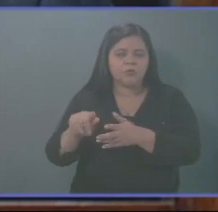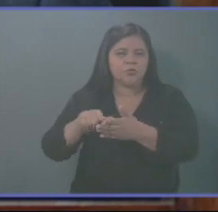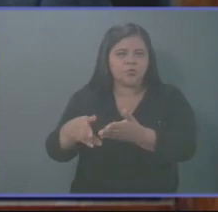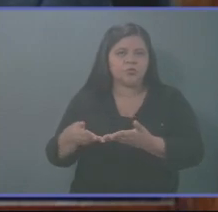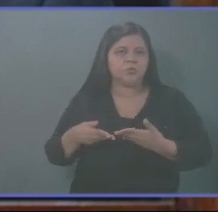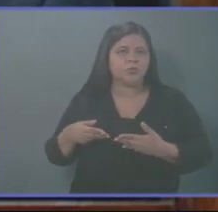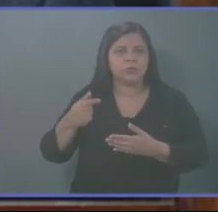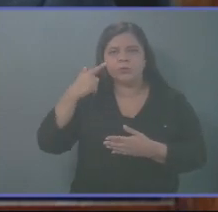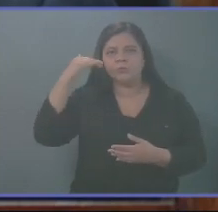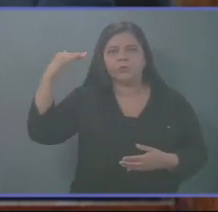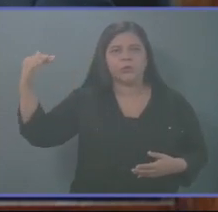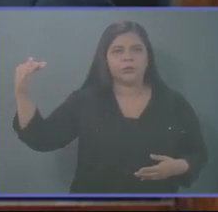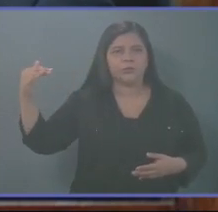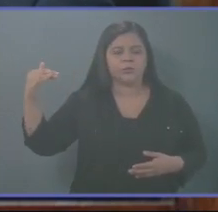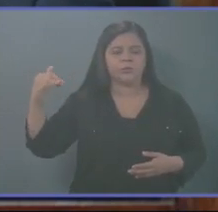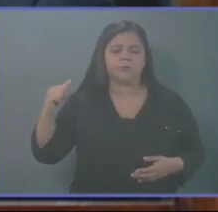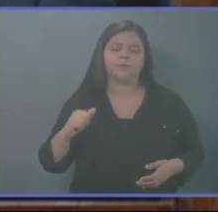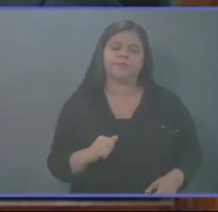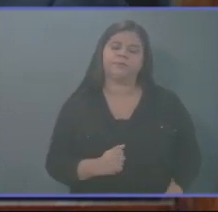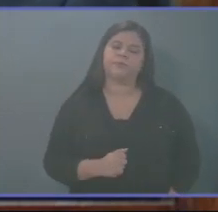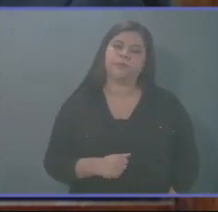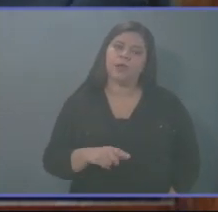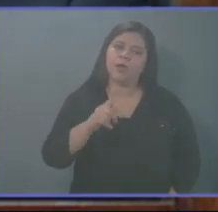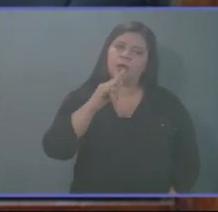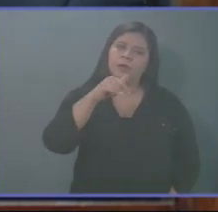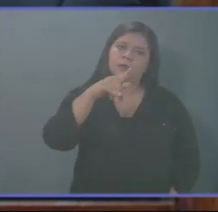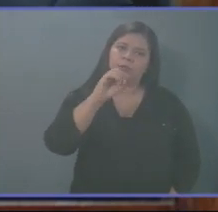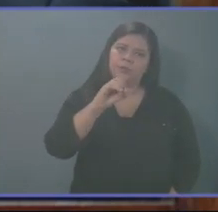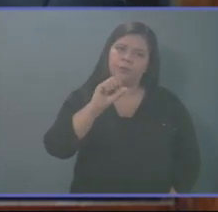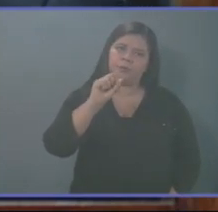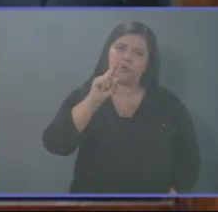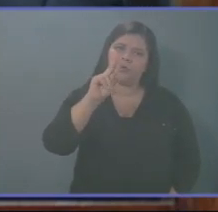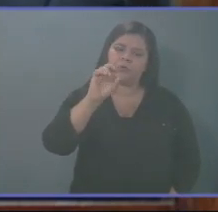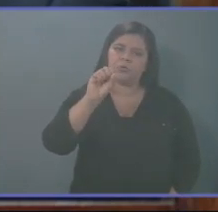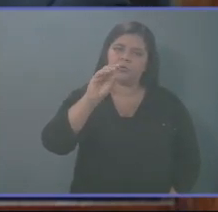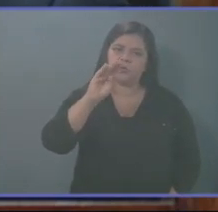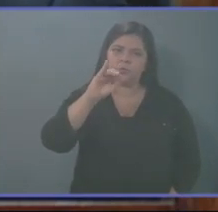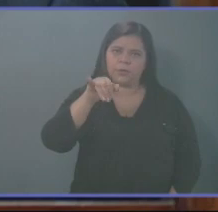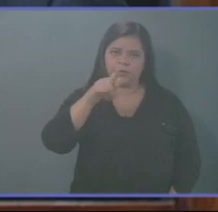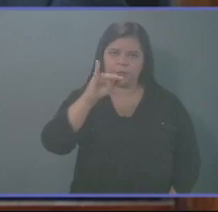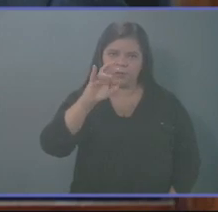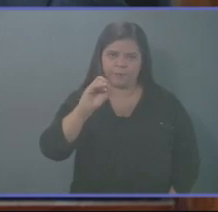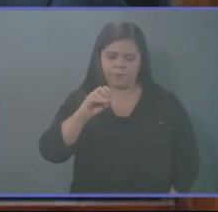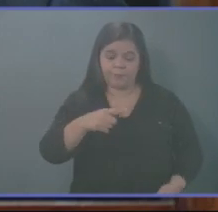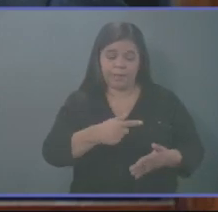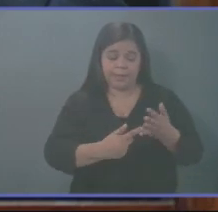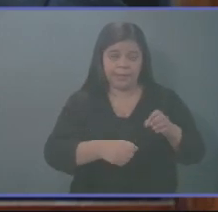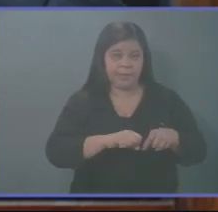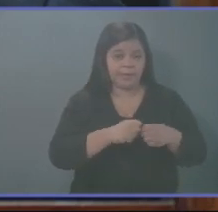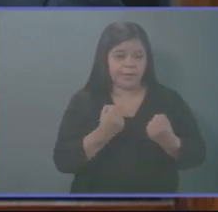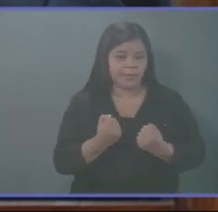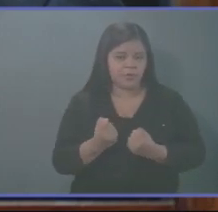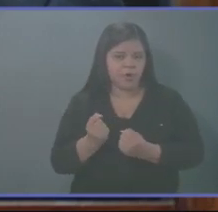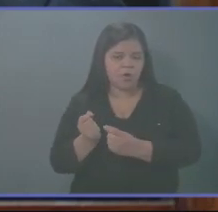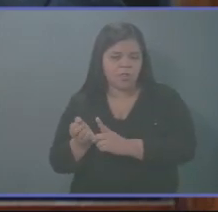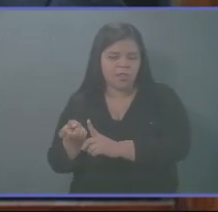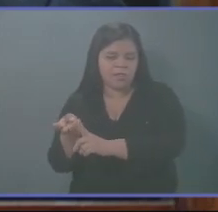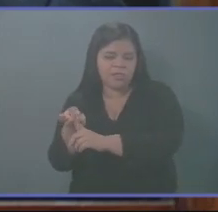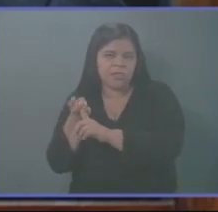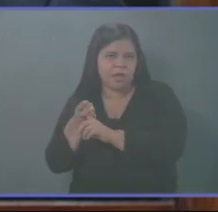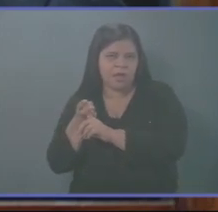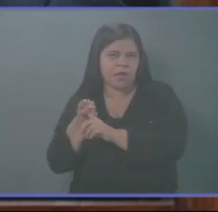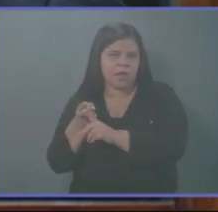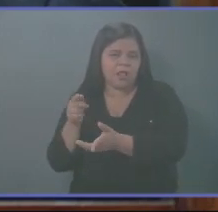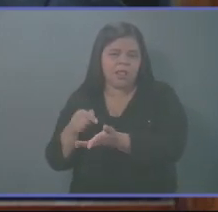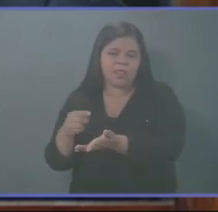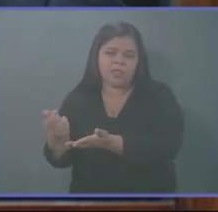políticos. Tipo subjetivo. En el delito de extorsión lo constituye el dolo,